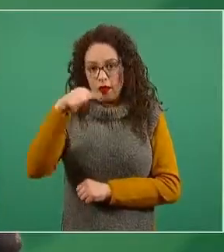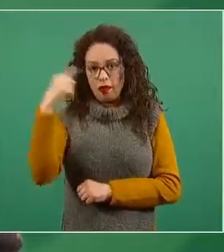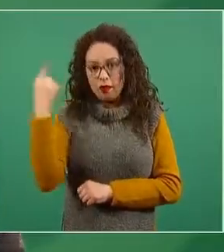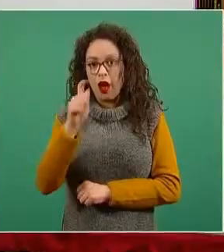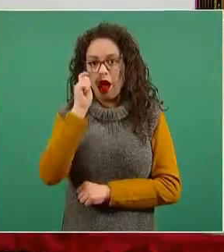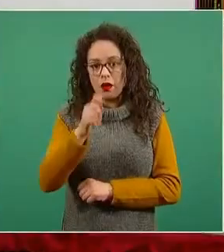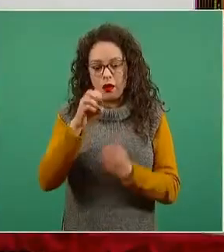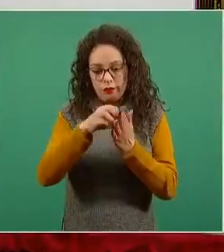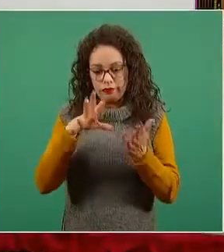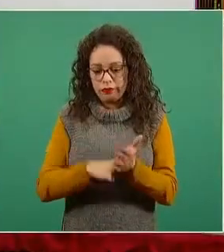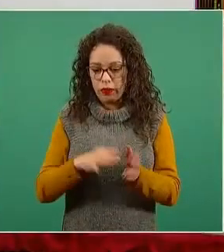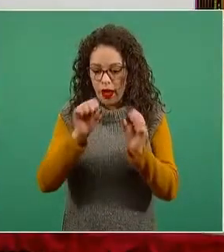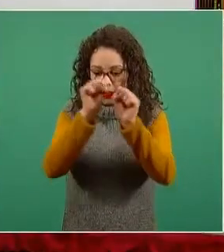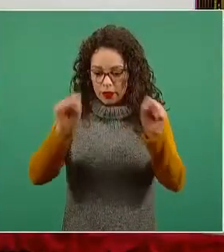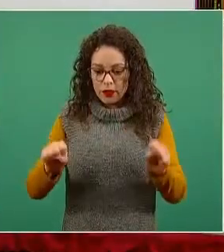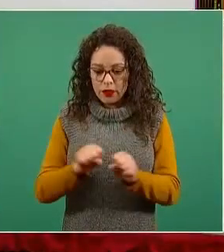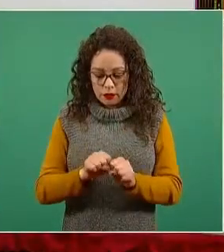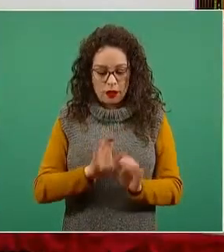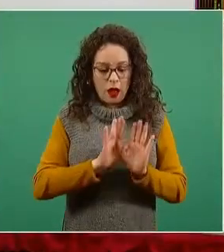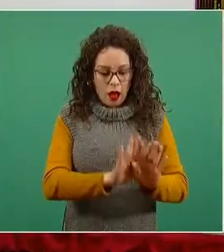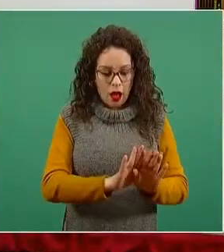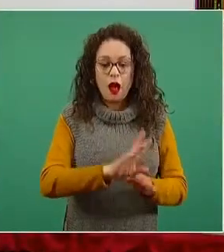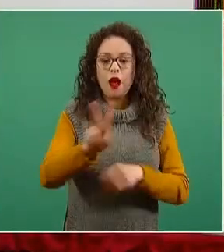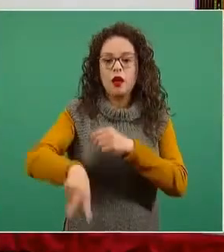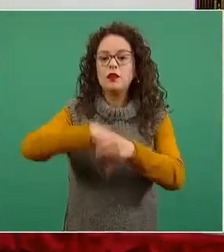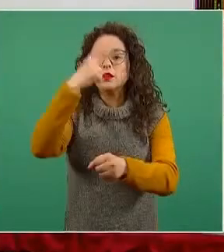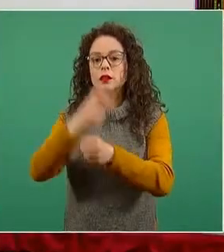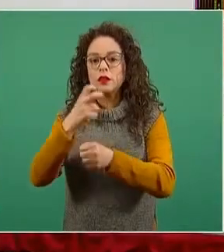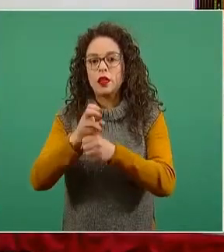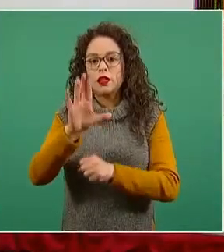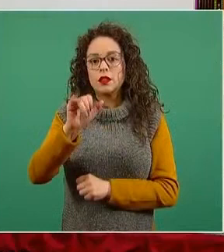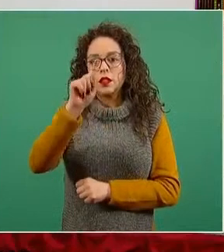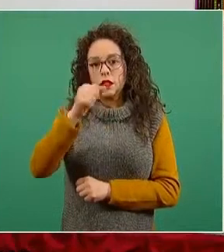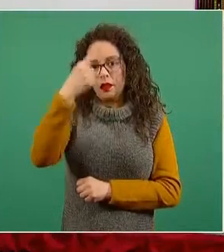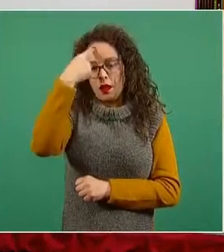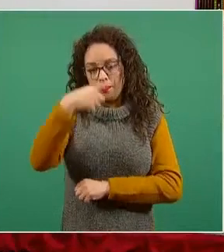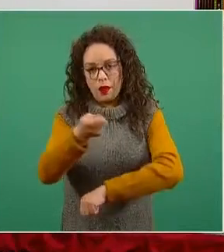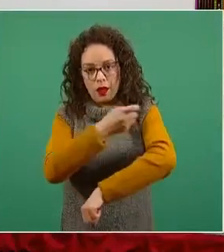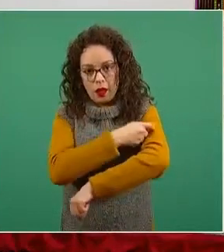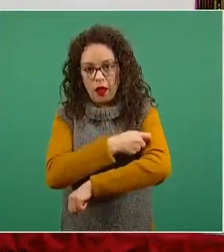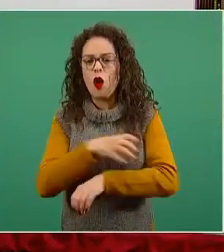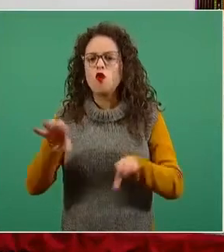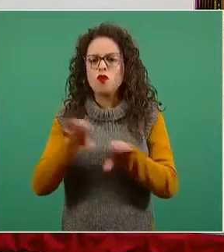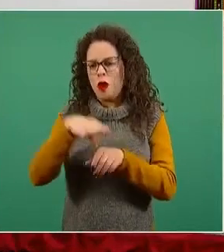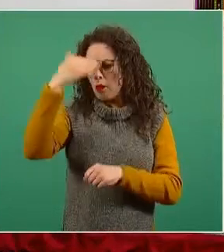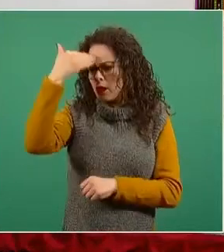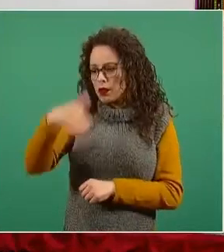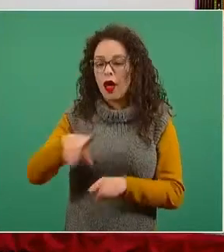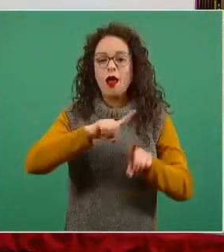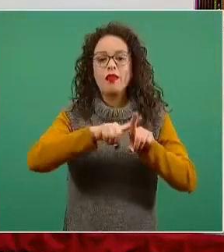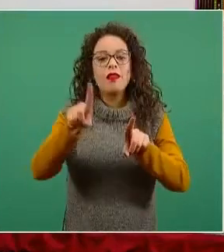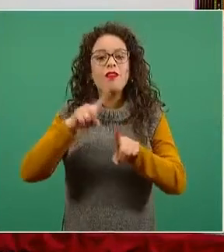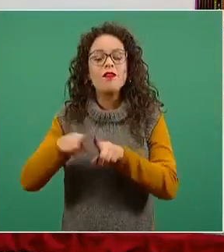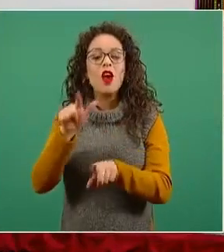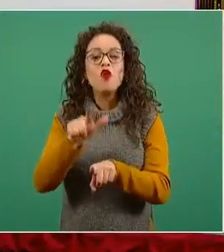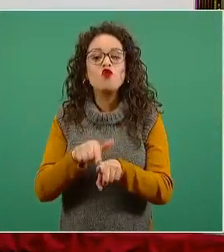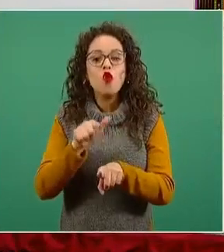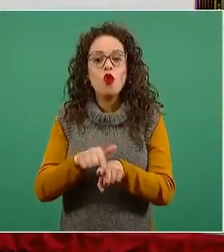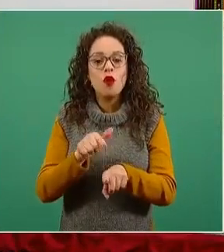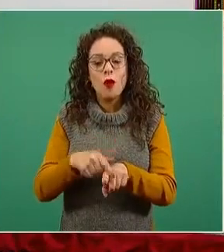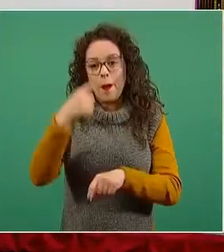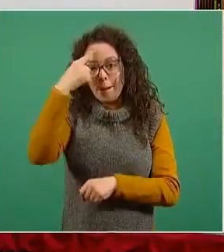cita con el segundo documento que se distinguen por diferencias de color, que es la cita para la